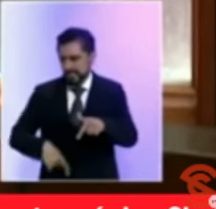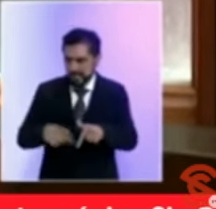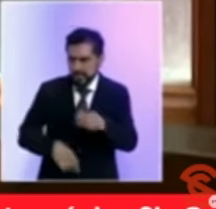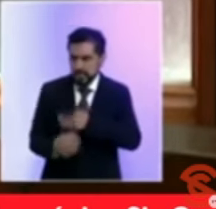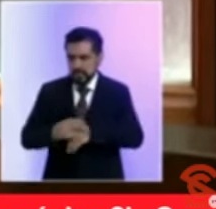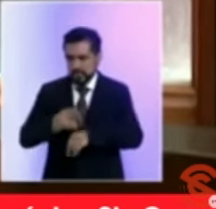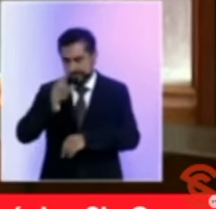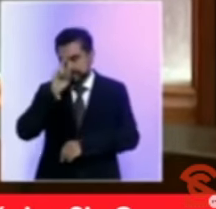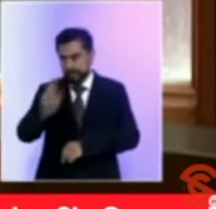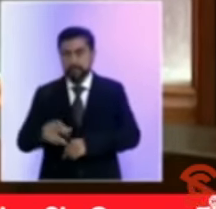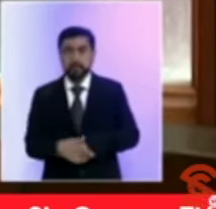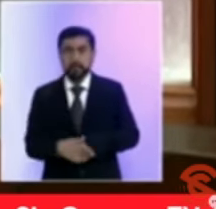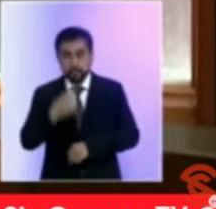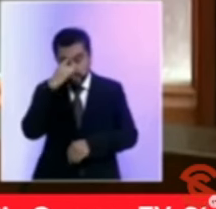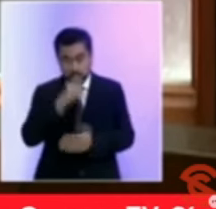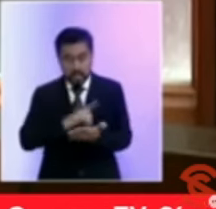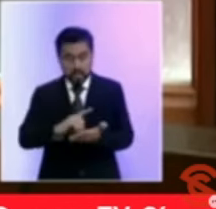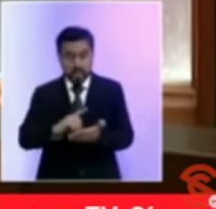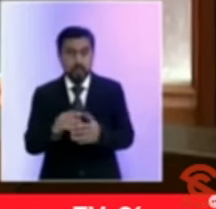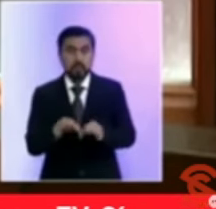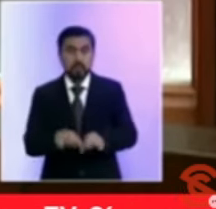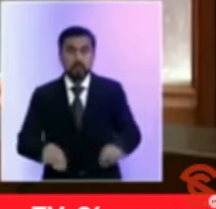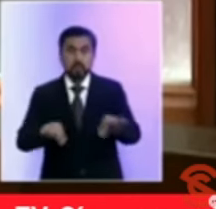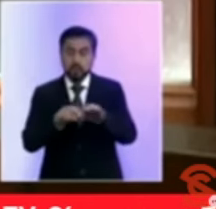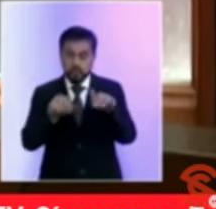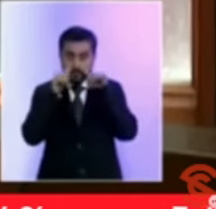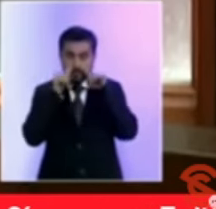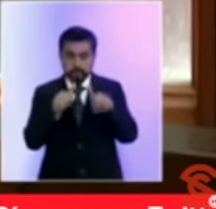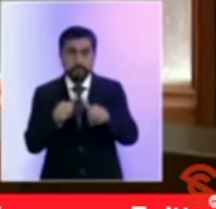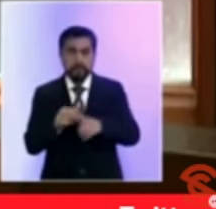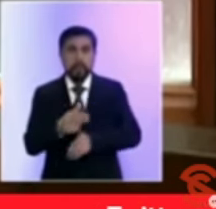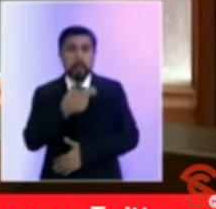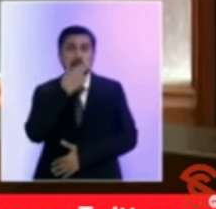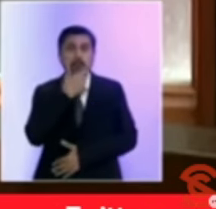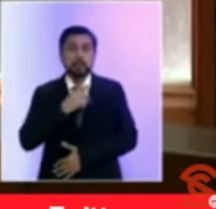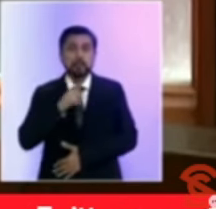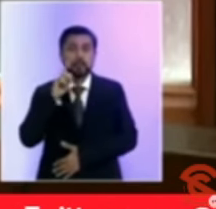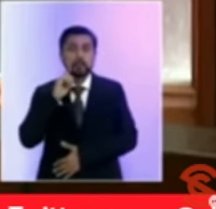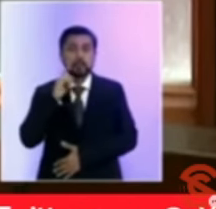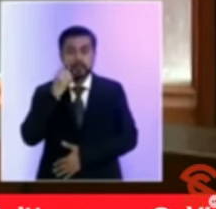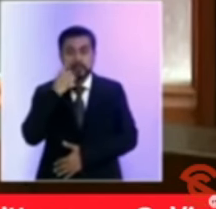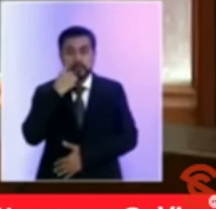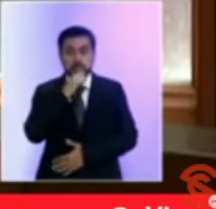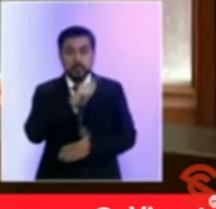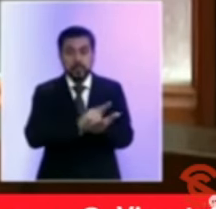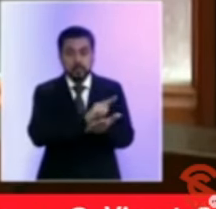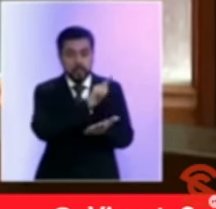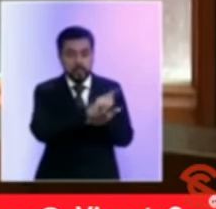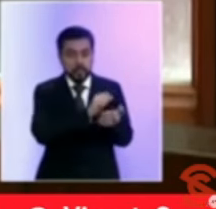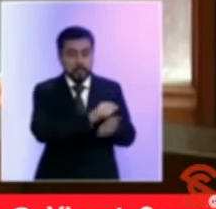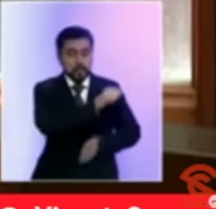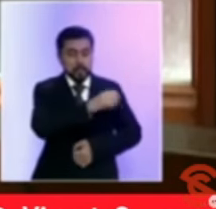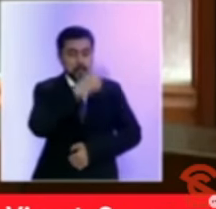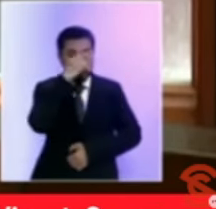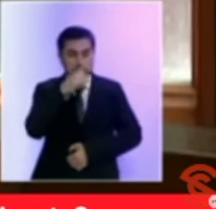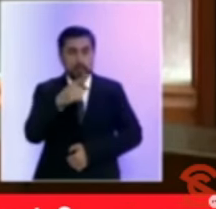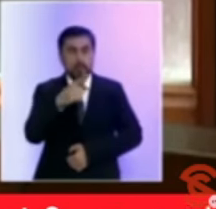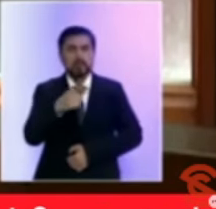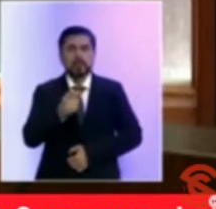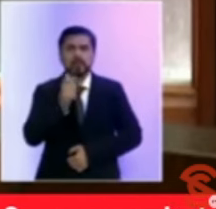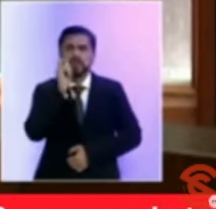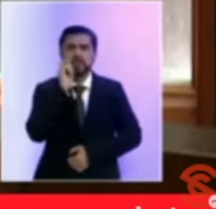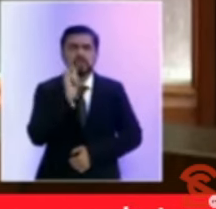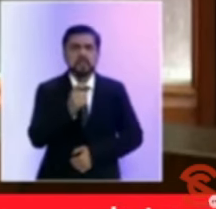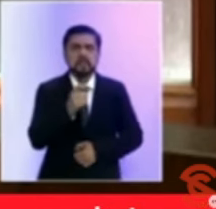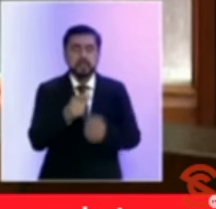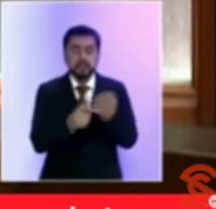fundamentales señoras y señores nuestra Constitución establece el camino del sufragio como